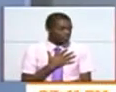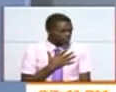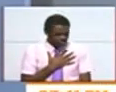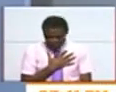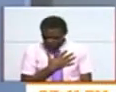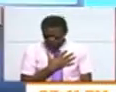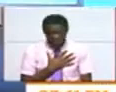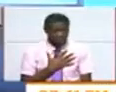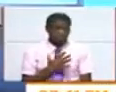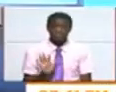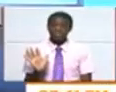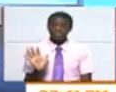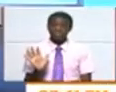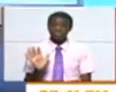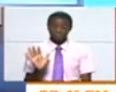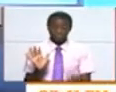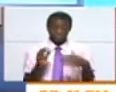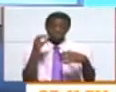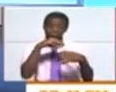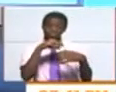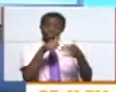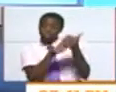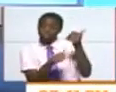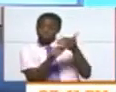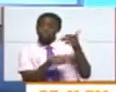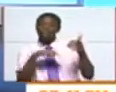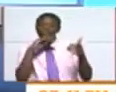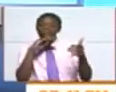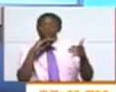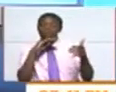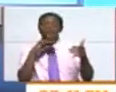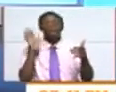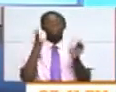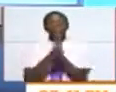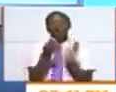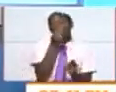Bueno, si hay excremento es que hay comida, ¿no? Vean esto.